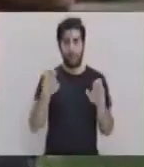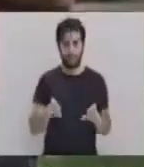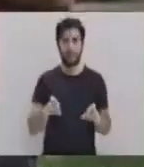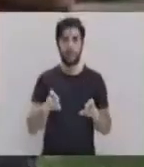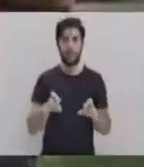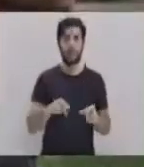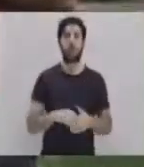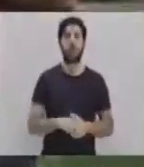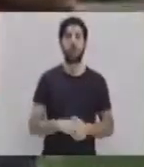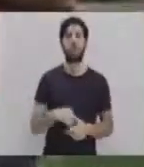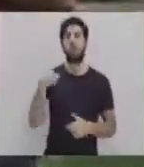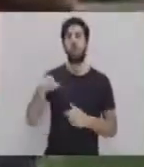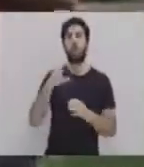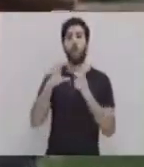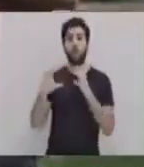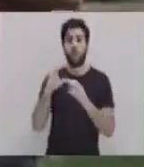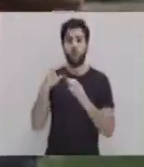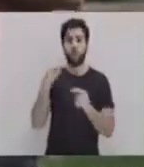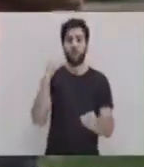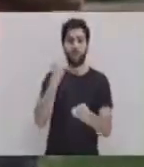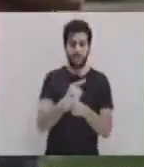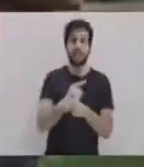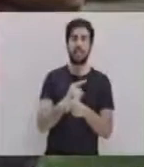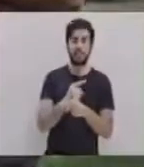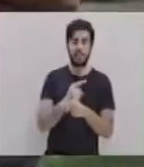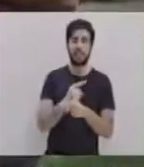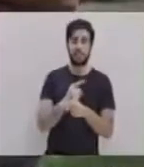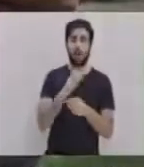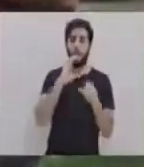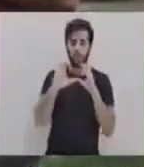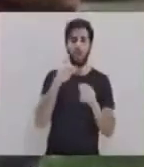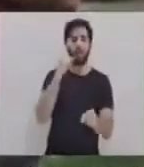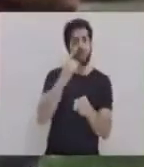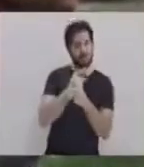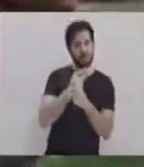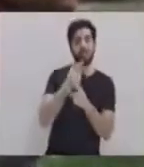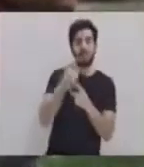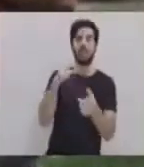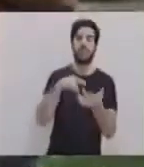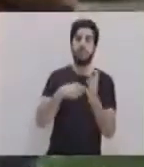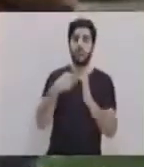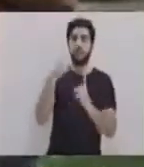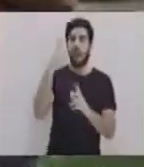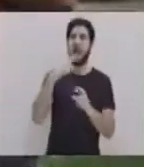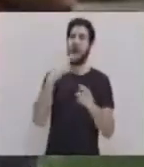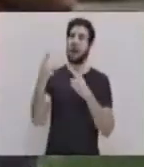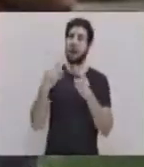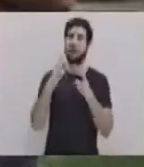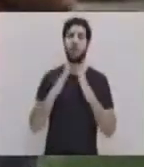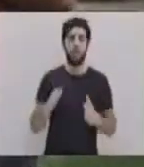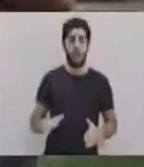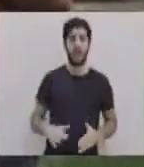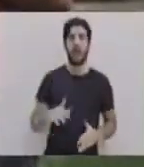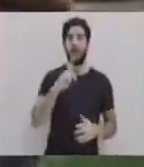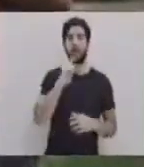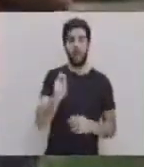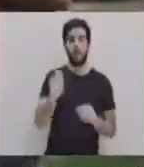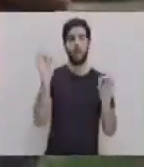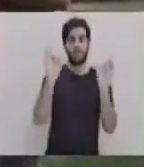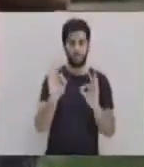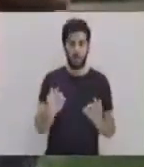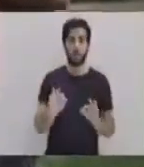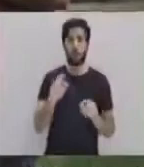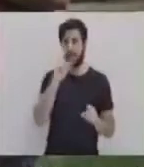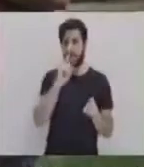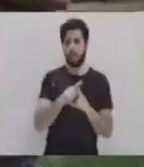ya que la comunicación asertiva, en pocas palabras, es expresar nuestras ideas de manera clara y sincera, siempre y cuando creando un